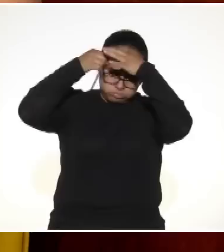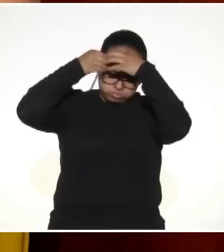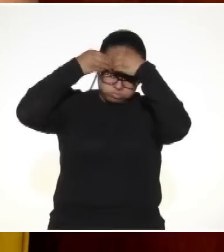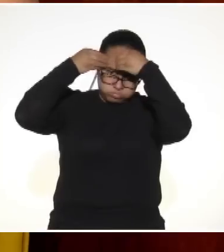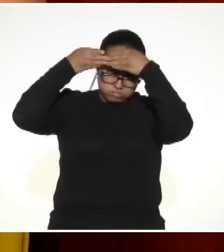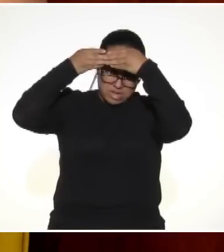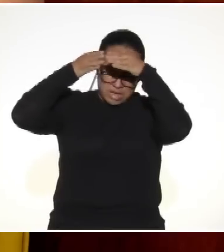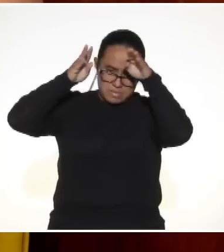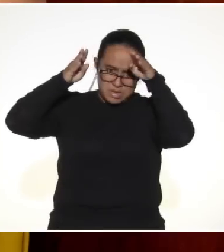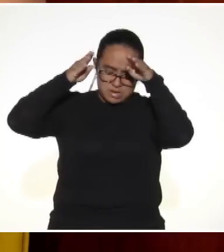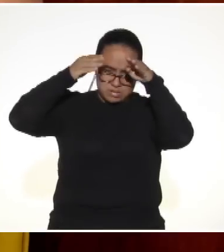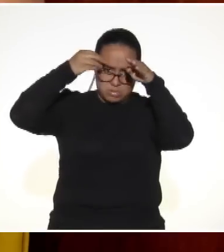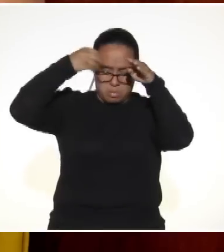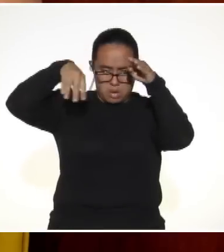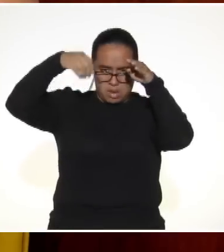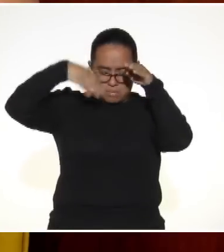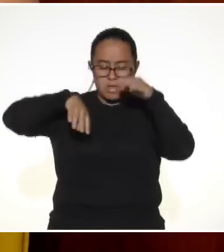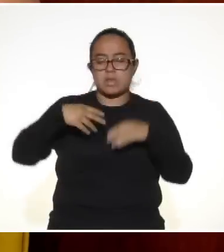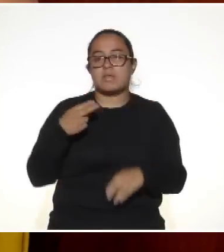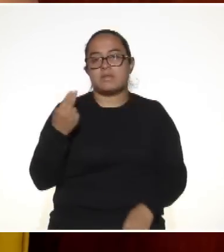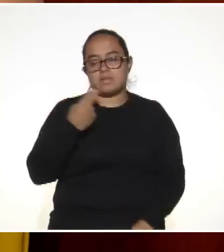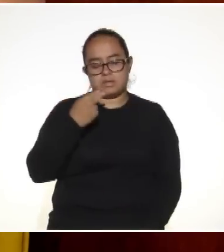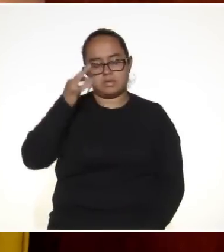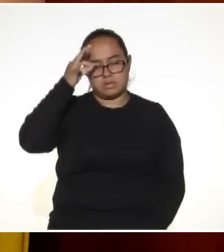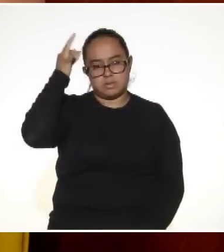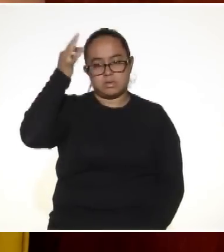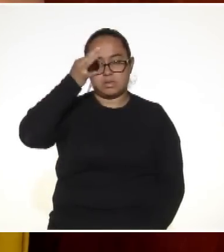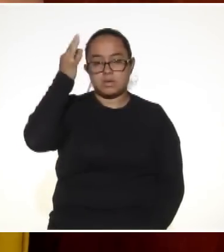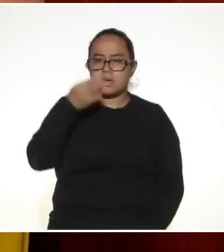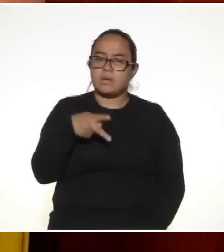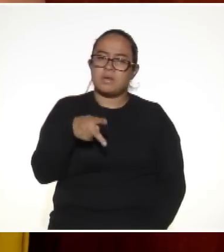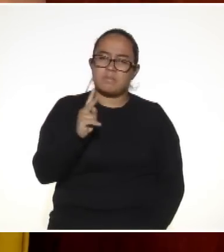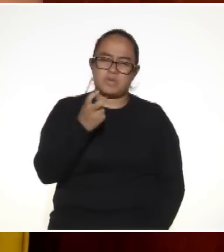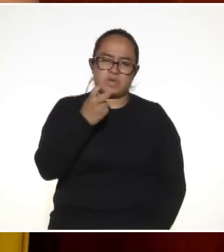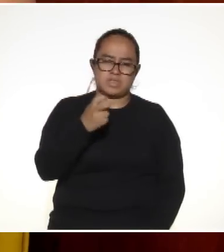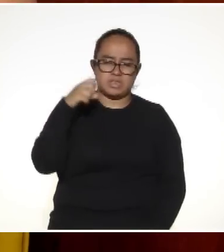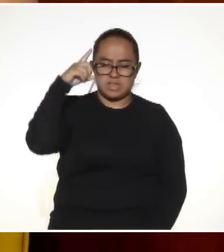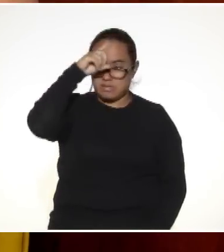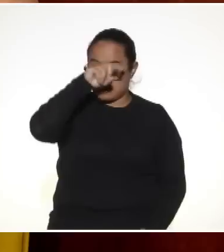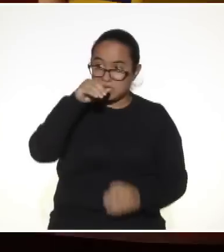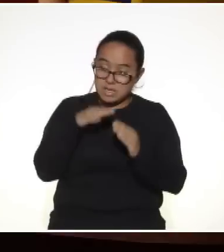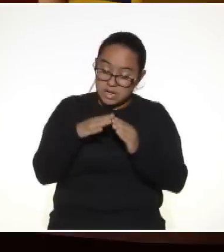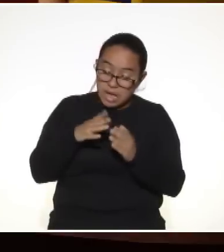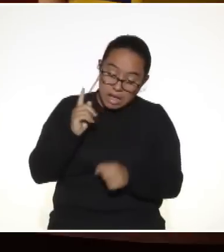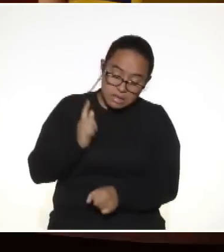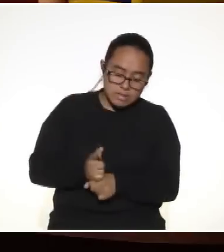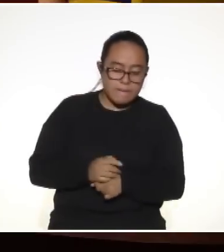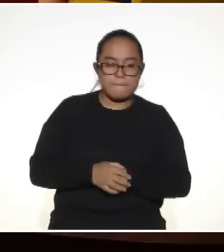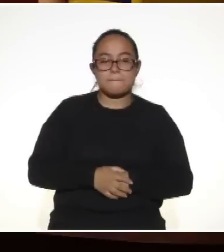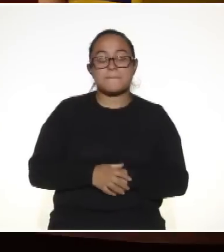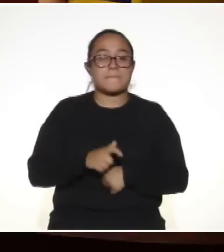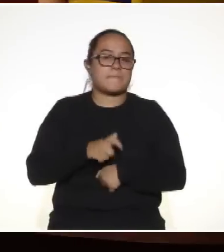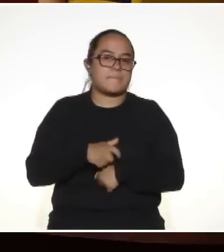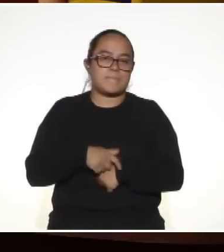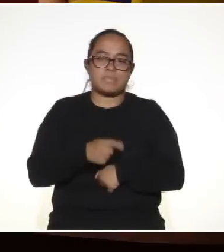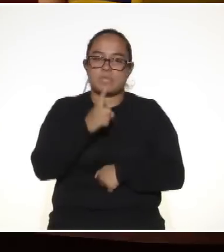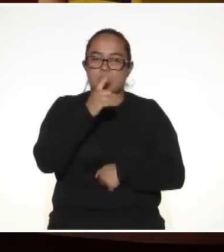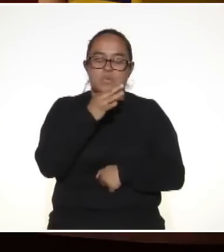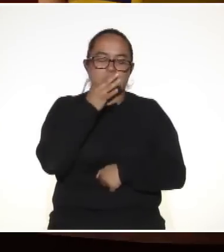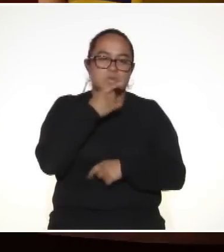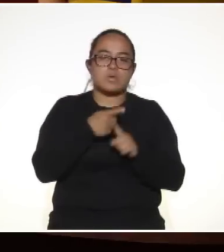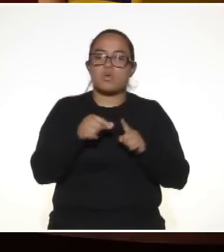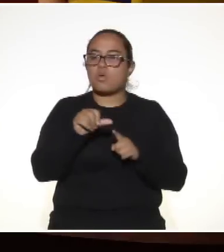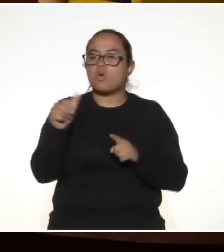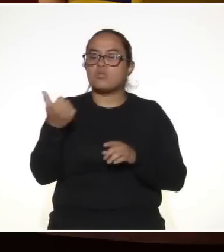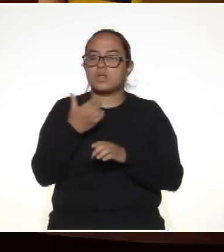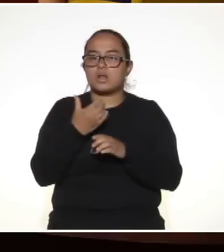piel, ahí sí seguramente va a necesitar sutura, pero eso es muy difícil que lo puedan valorar en casa. Otra cosa antes de irnos, porque ya nos queda 1 minuto y medio,